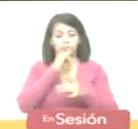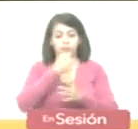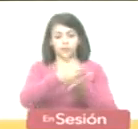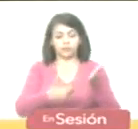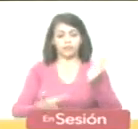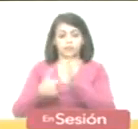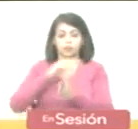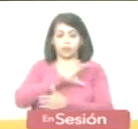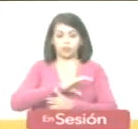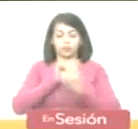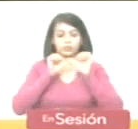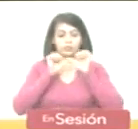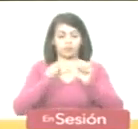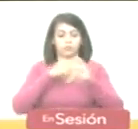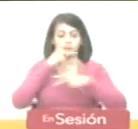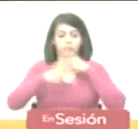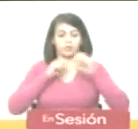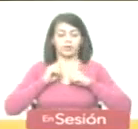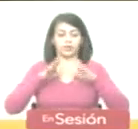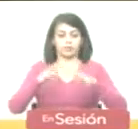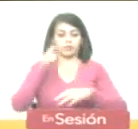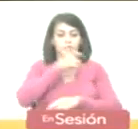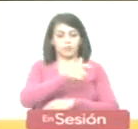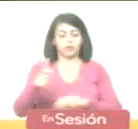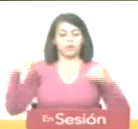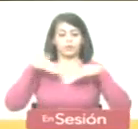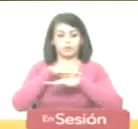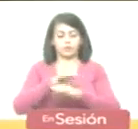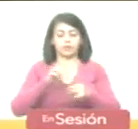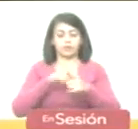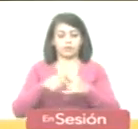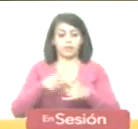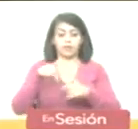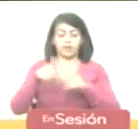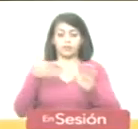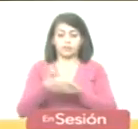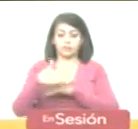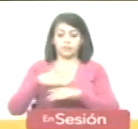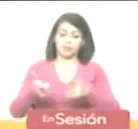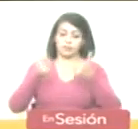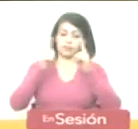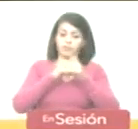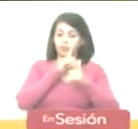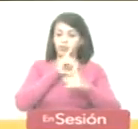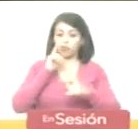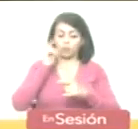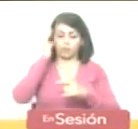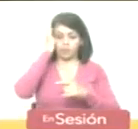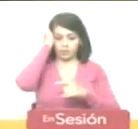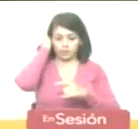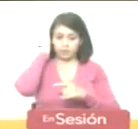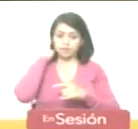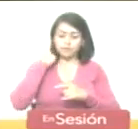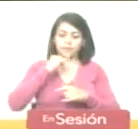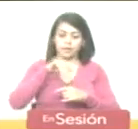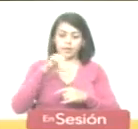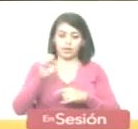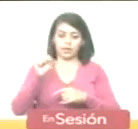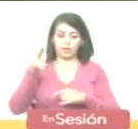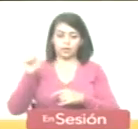presentado por la Comisión Permanente de Política Exterior, Soberanía e Integración, mediante el cual autoriza el nombramiento del ciudadano Jesús